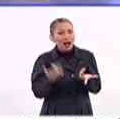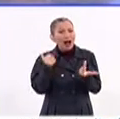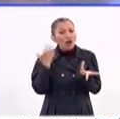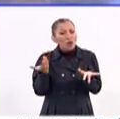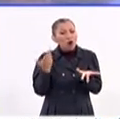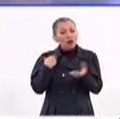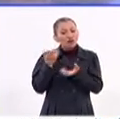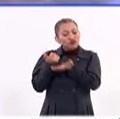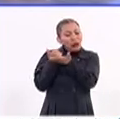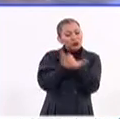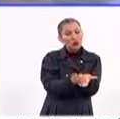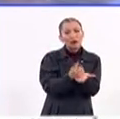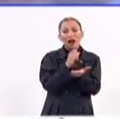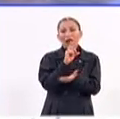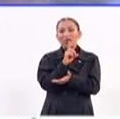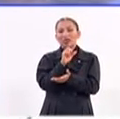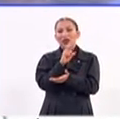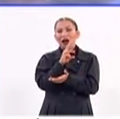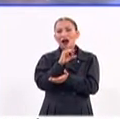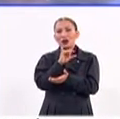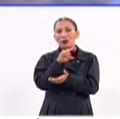la contribución que hizo Darwin.